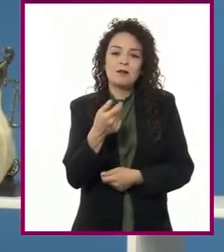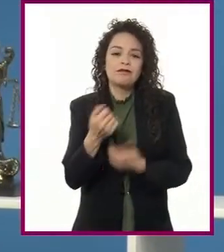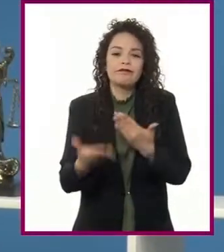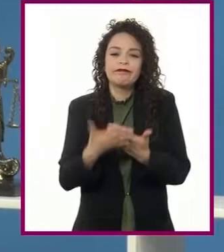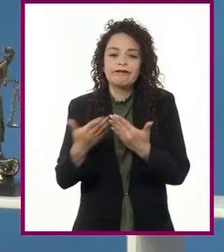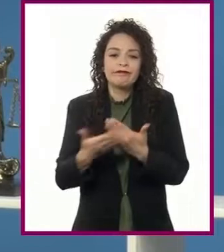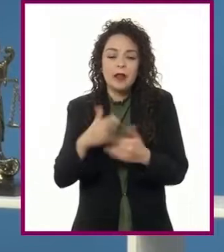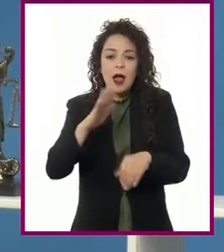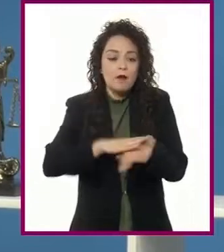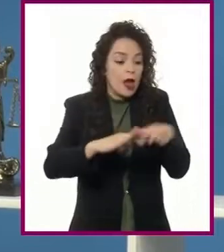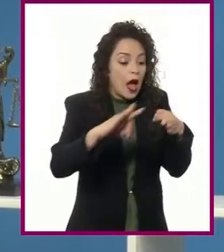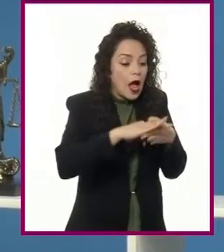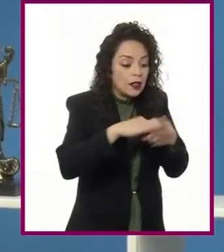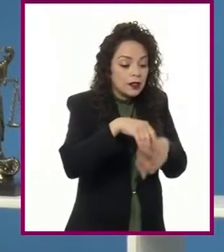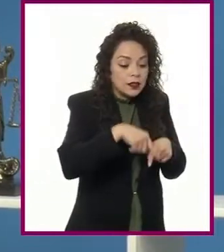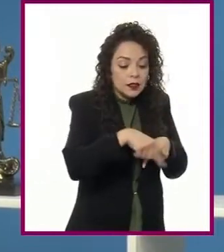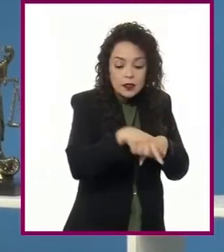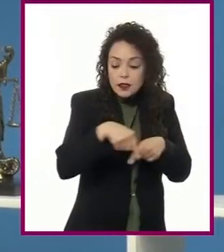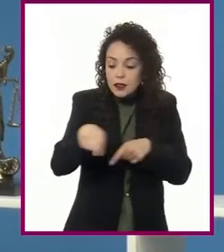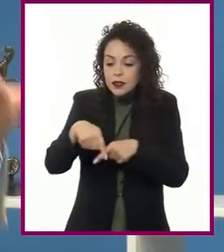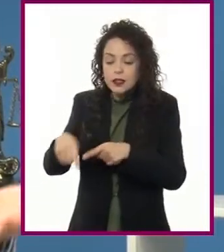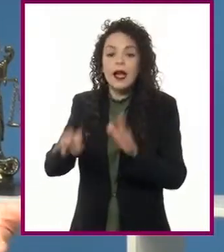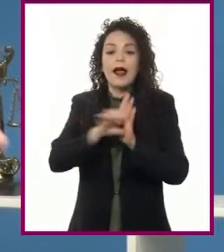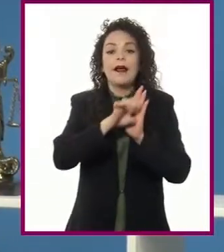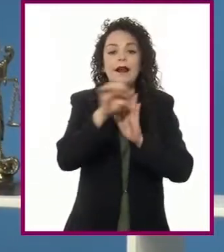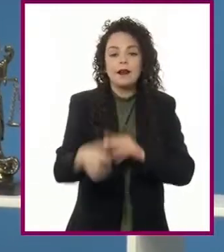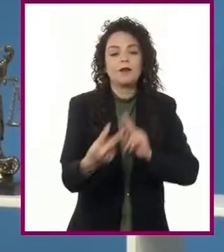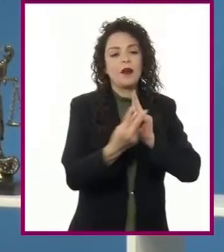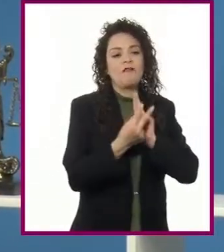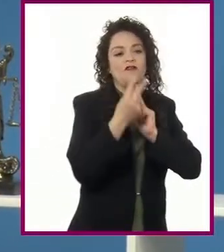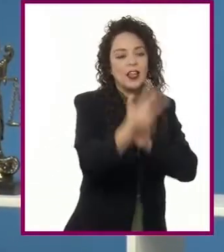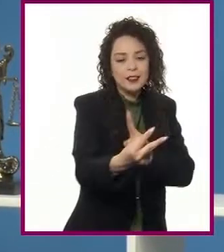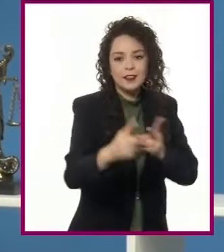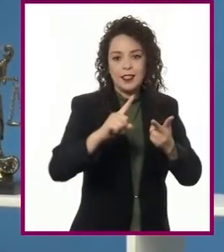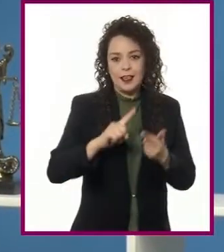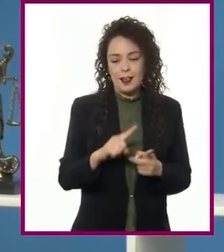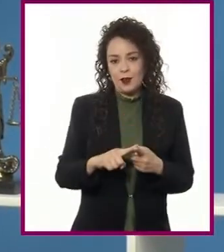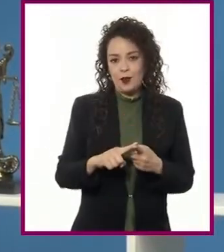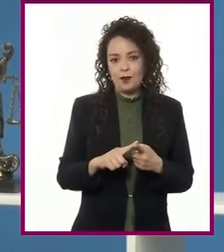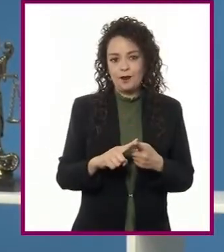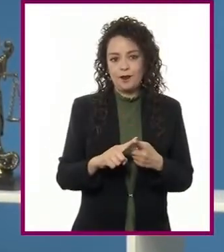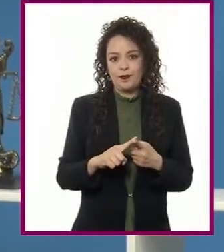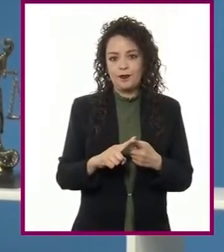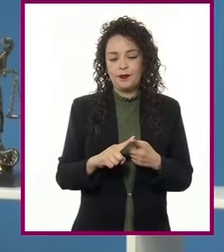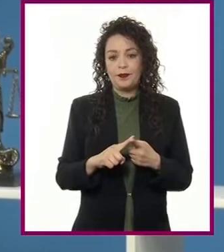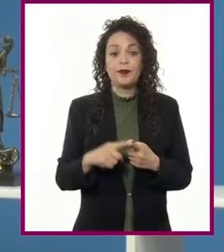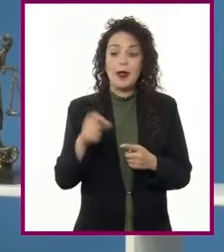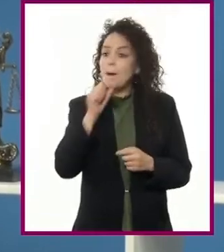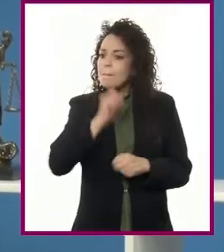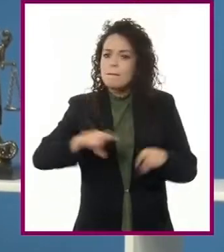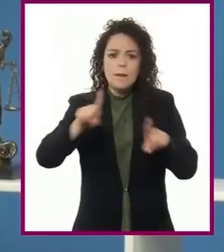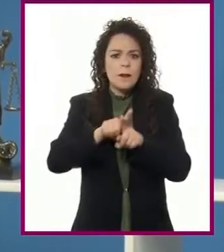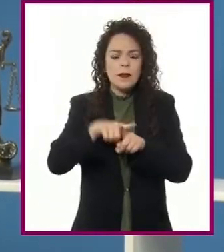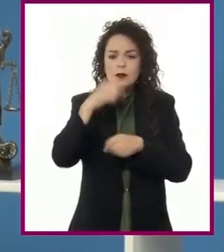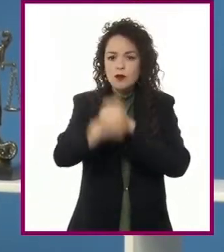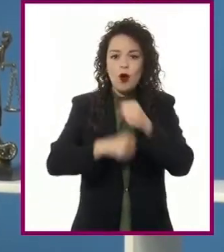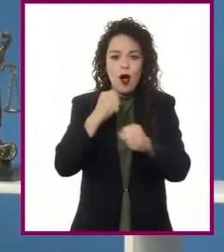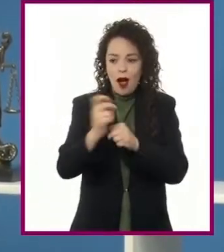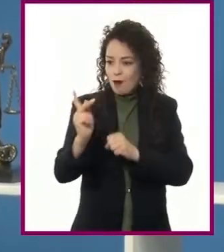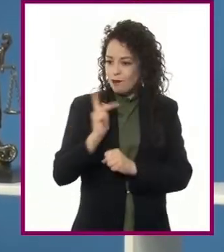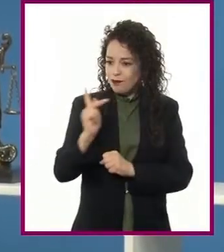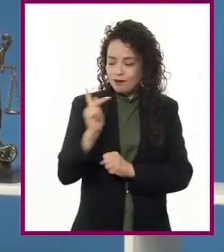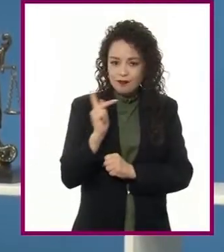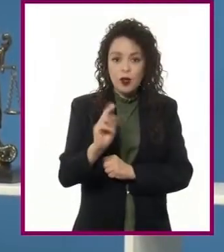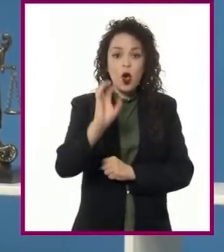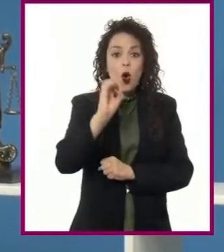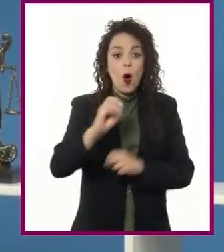más inmediatos, por ejemplo, con nuestras vecinas y vecinos, con quienes son de nuestra edad y con las personas con